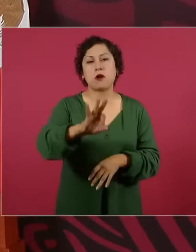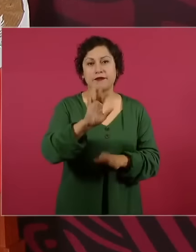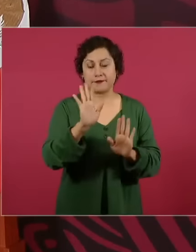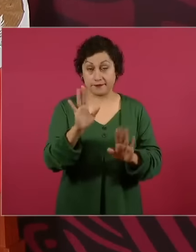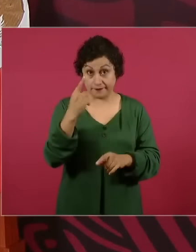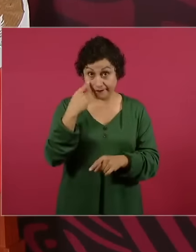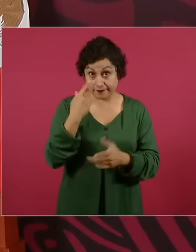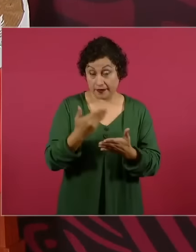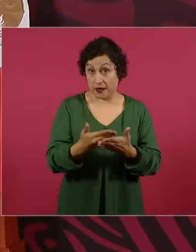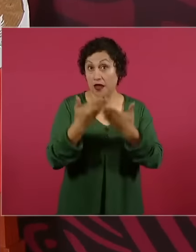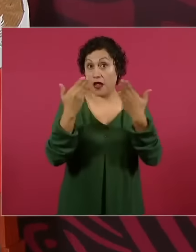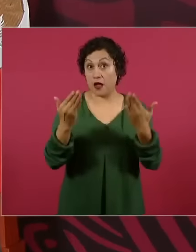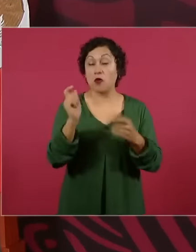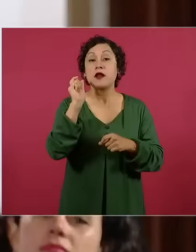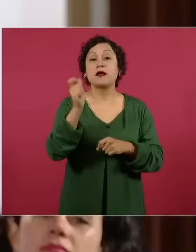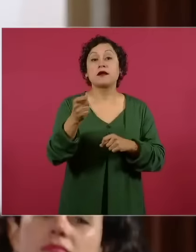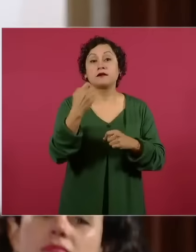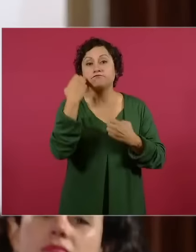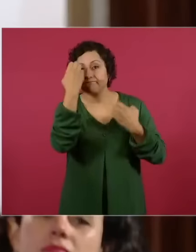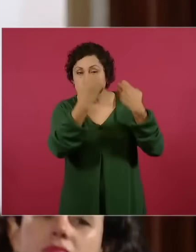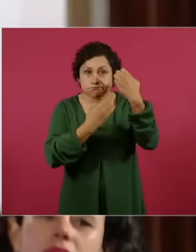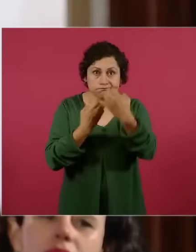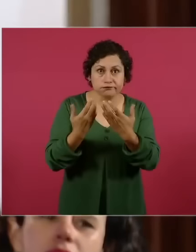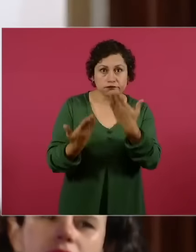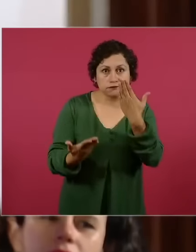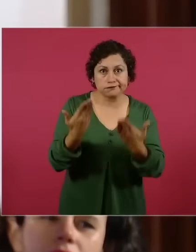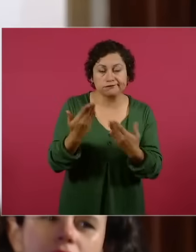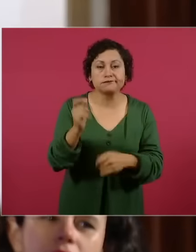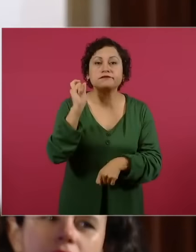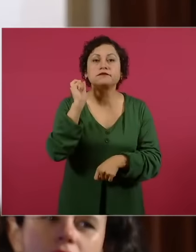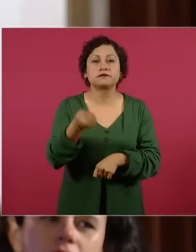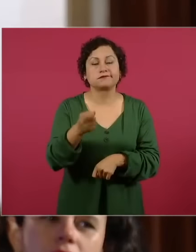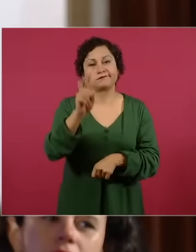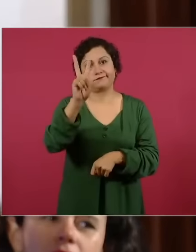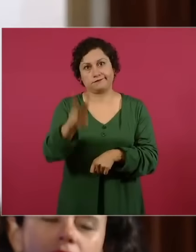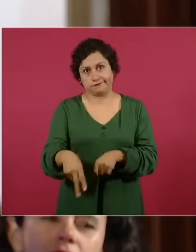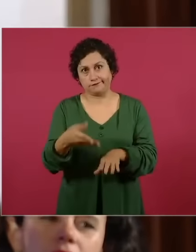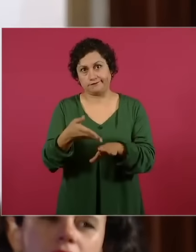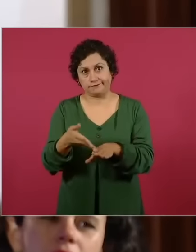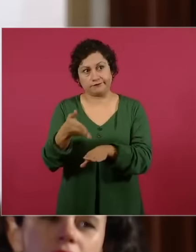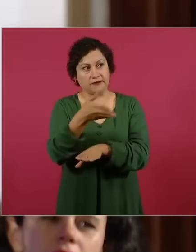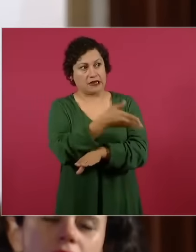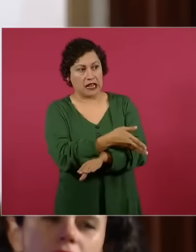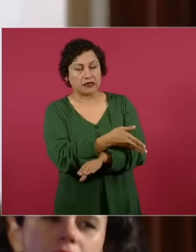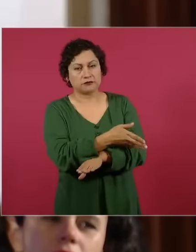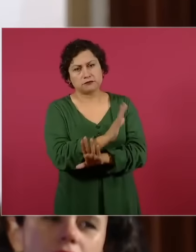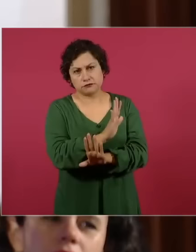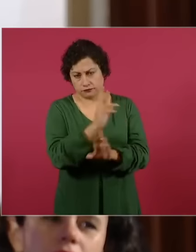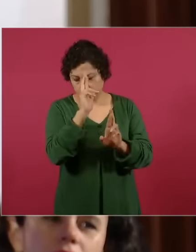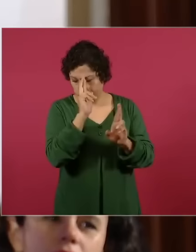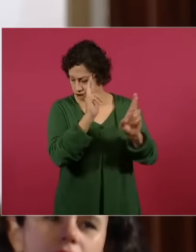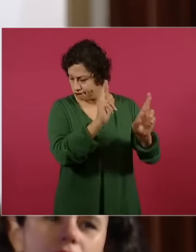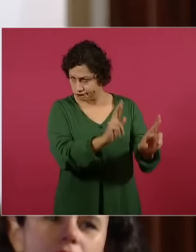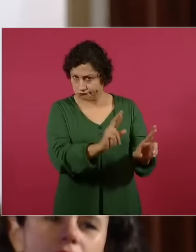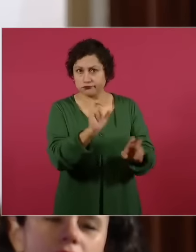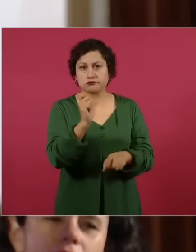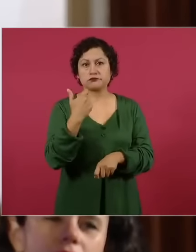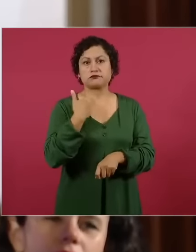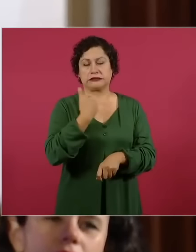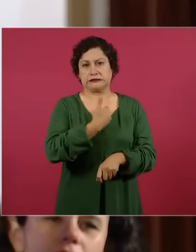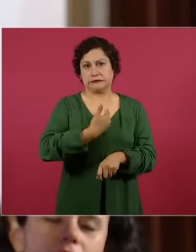comparamos con lo que hicieron equivocadamente, con todo respeto, los